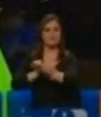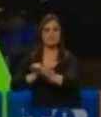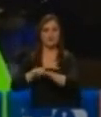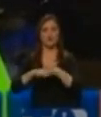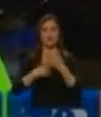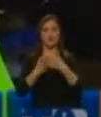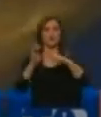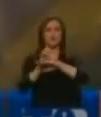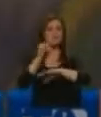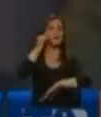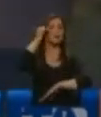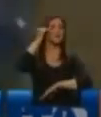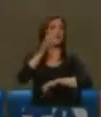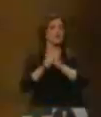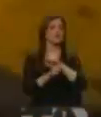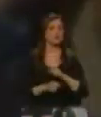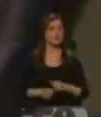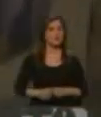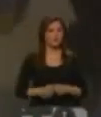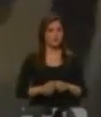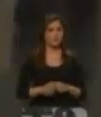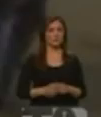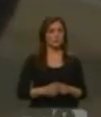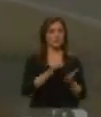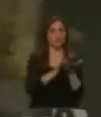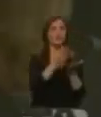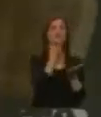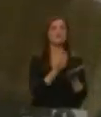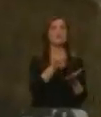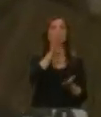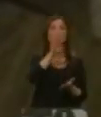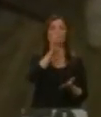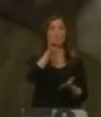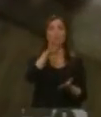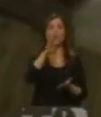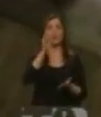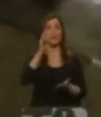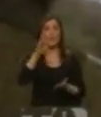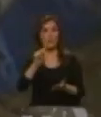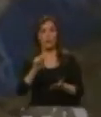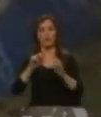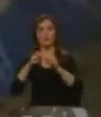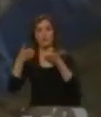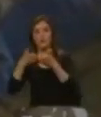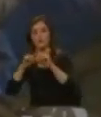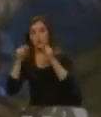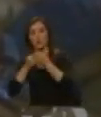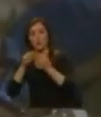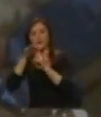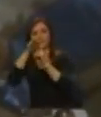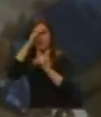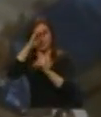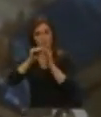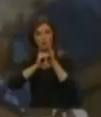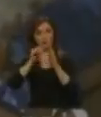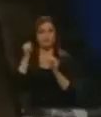ellos ecuatorianos mayores de edad. Mientras tanto, en Borbón, Cantón Eloy Alfaro, otro equipo de la unidad antinarcóticos decomisaba más de